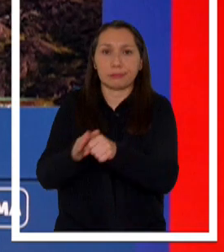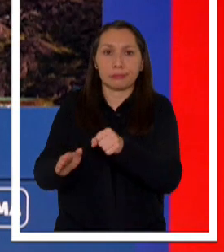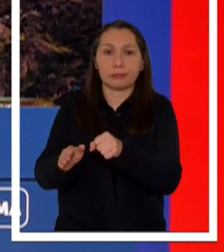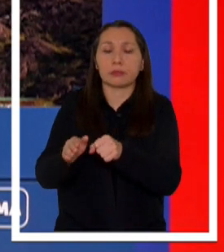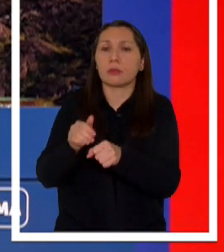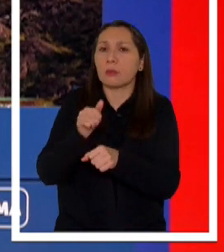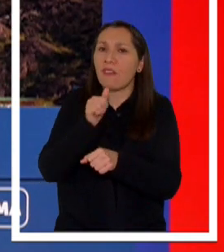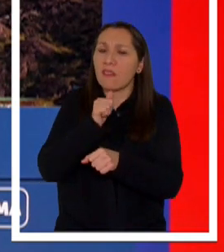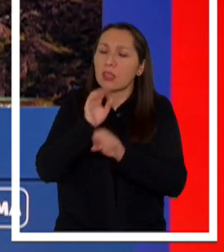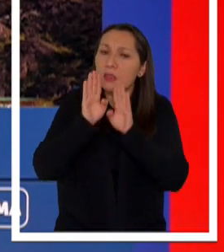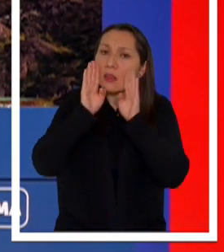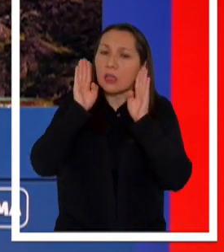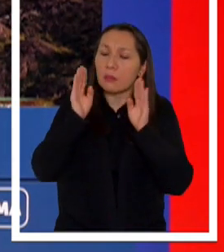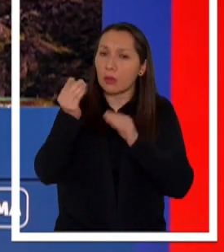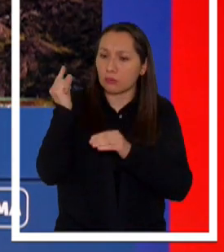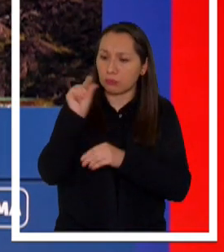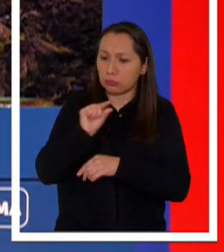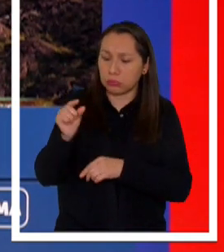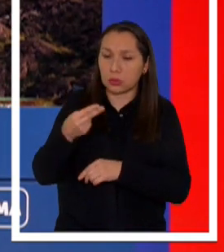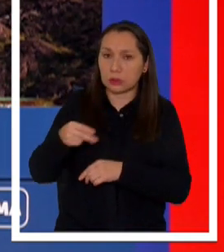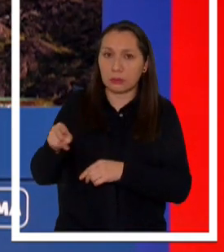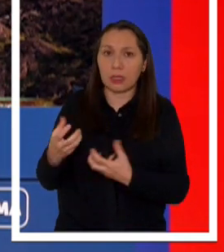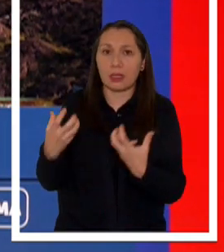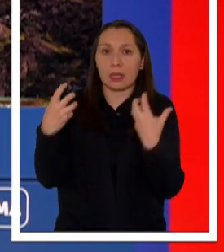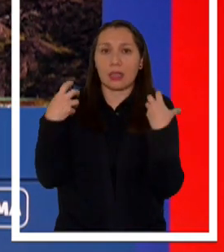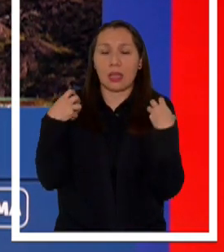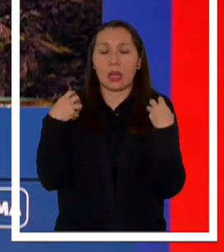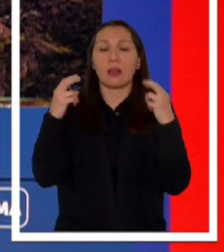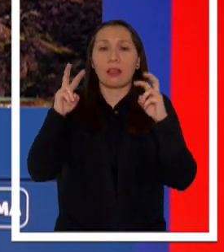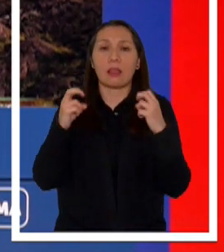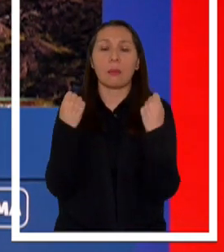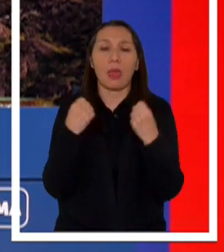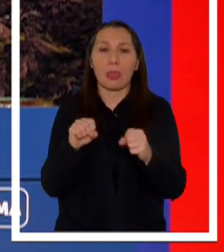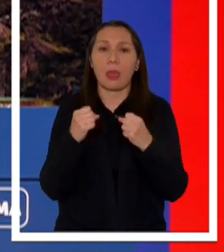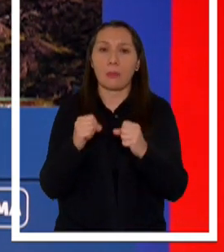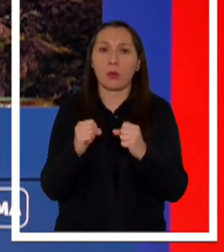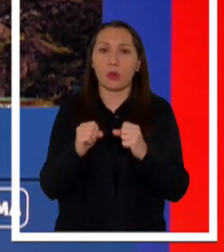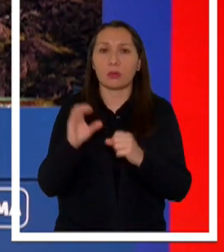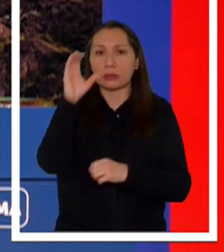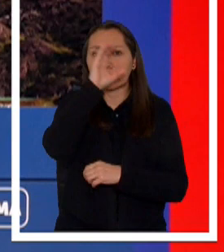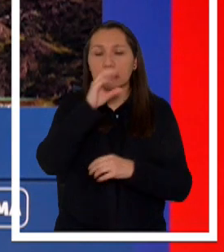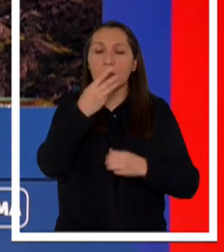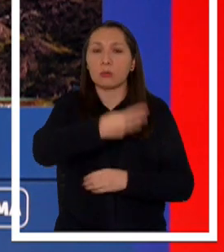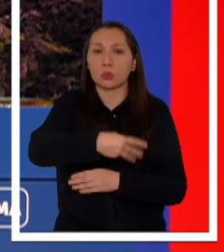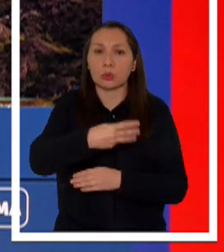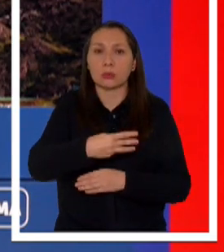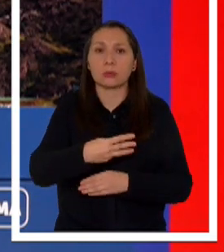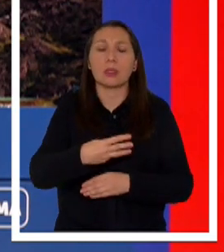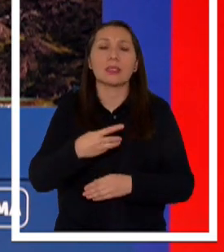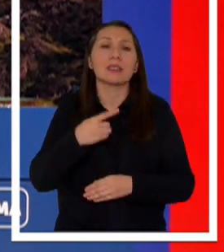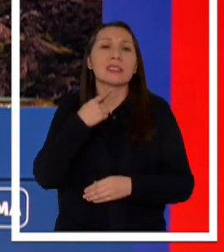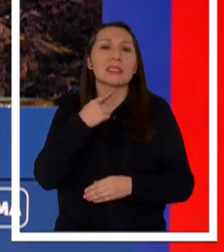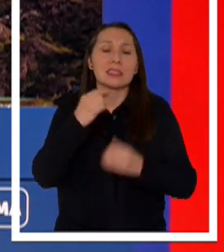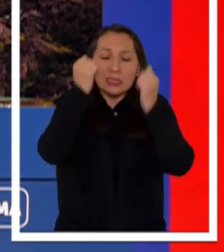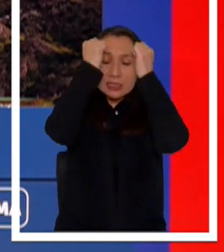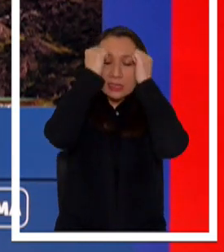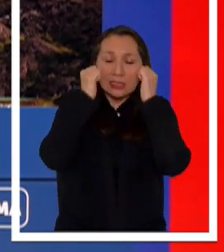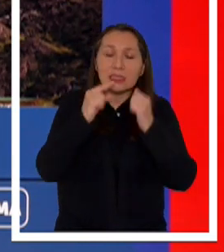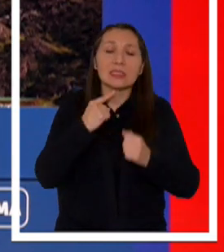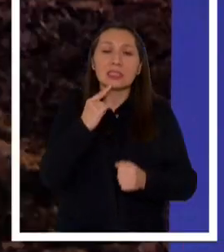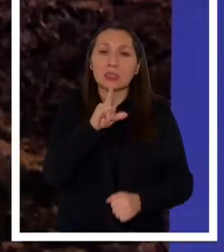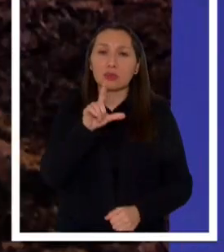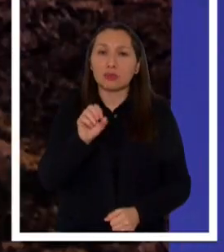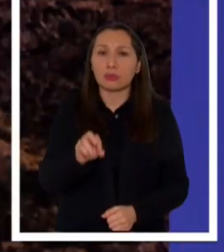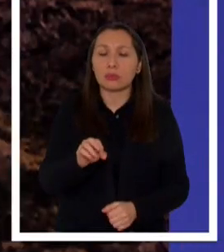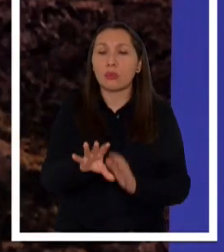por faltas a la prioridad hace algunas semanas de su cargo como encargado de deportes y recreación de la municipalidad de quillón debido a que la contraloría